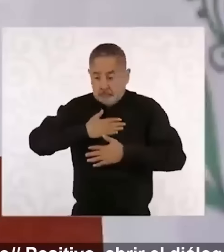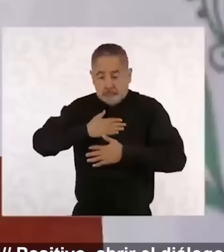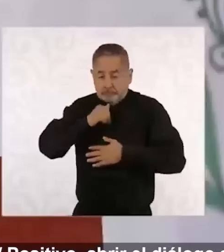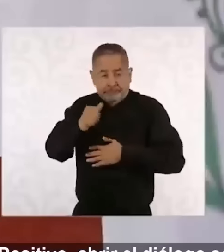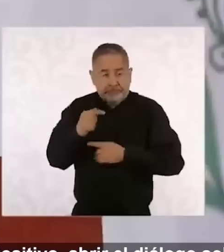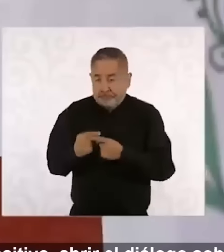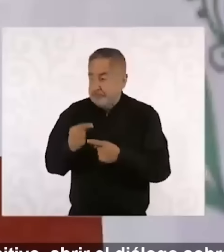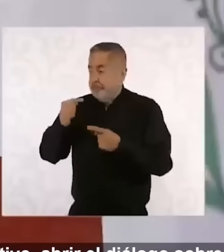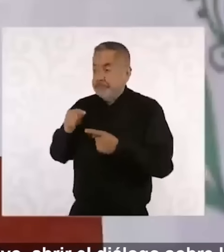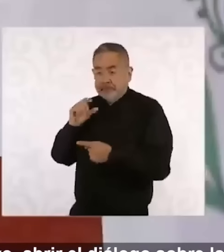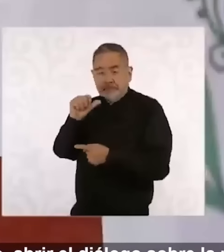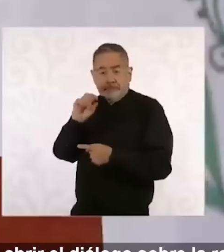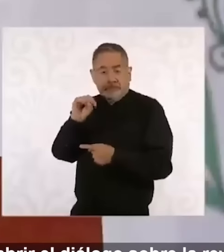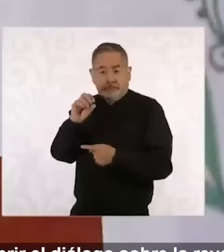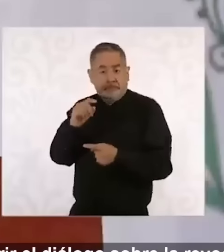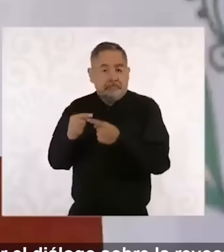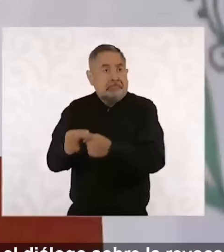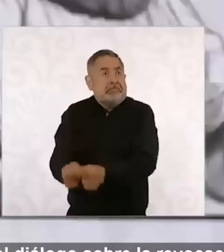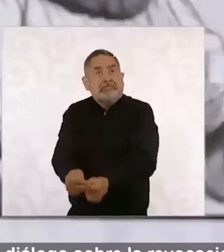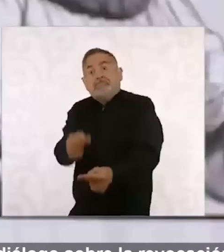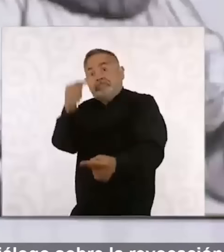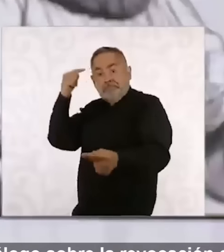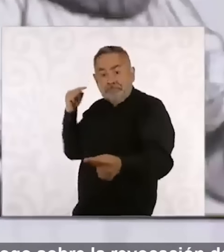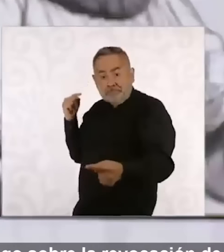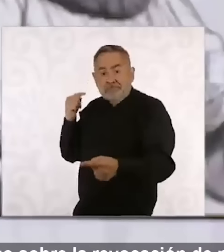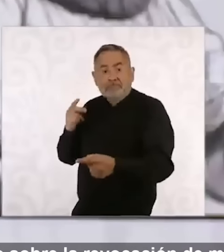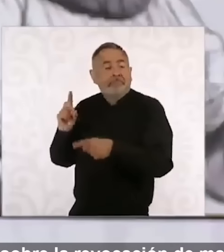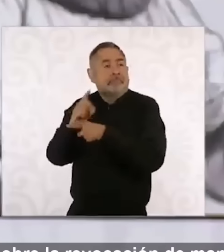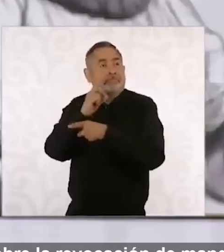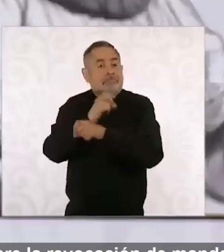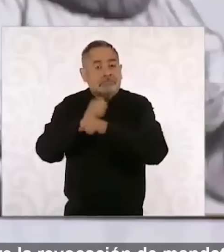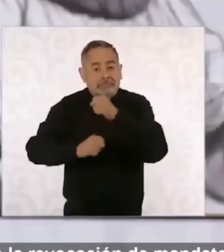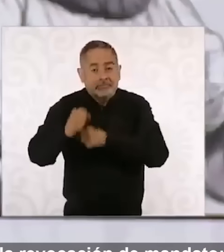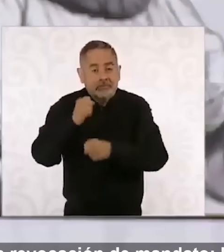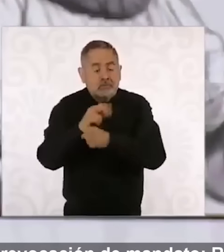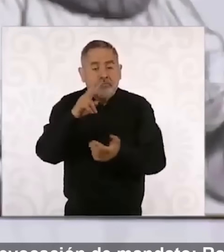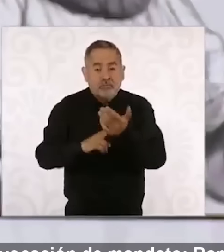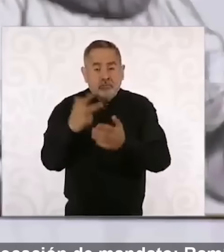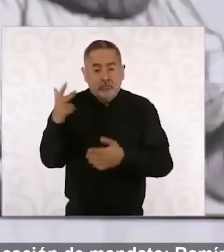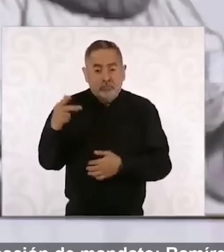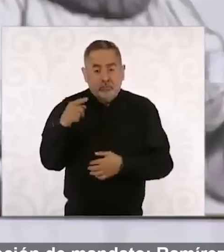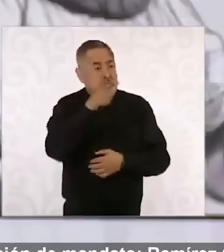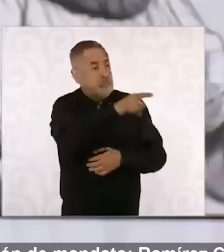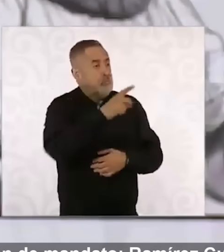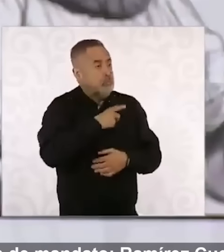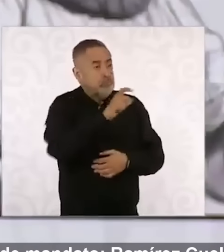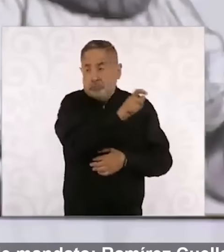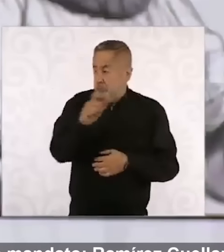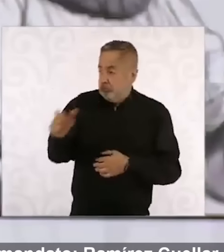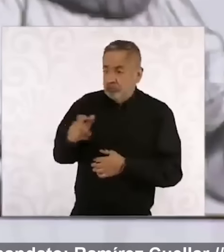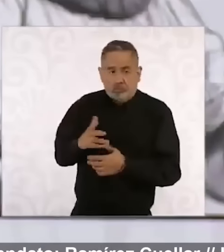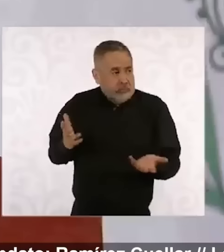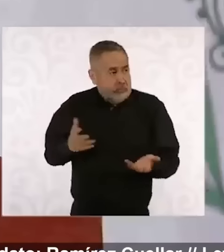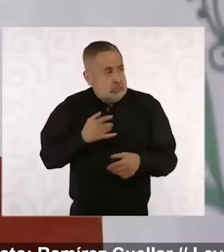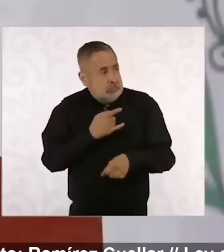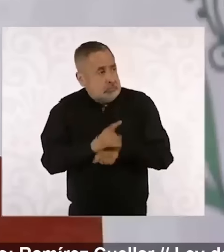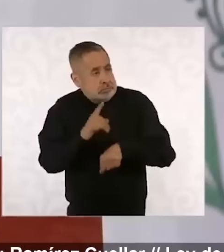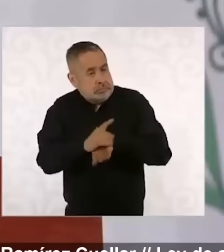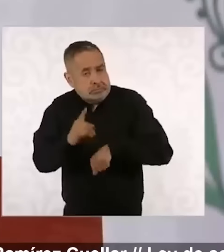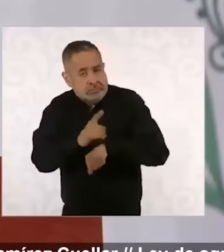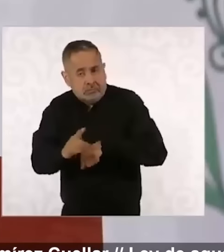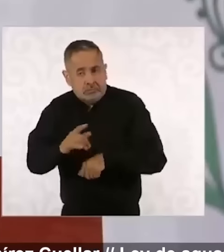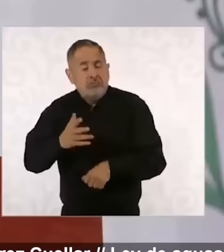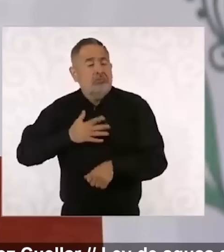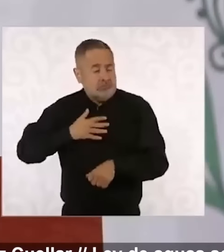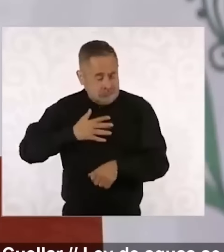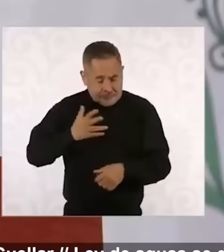Obrador, sino desde antes, algunos desde 2008. Entonces, todo tiene sustento